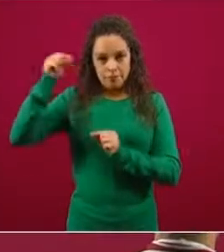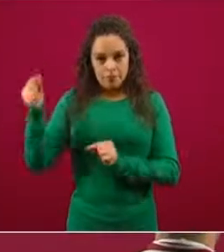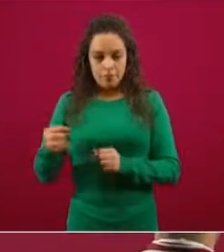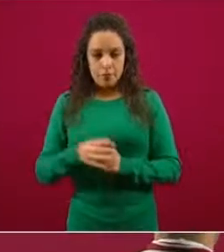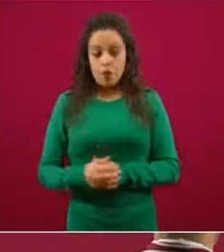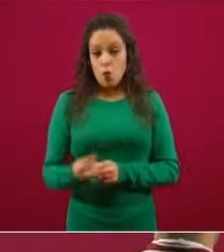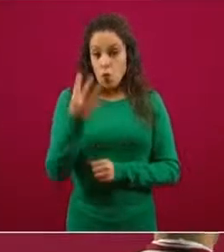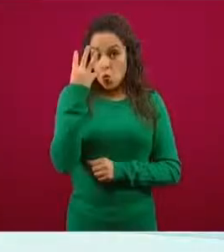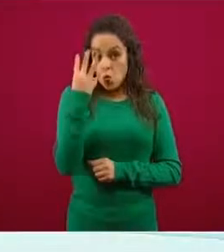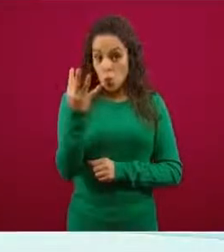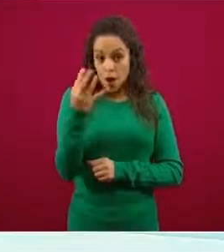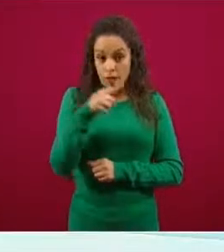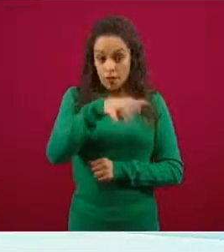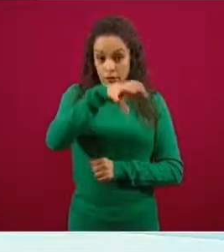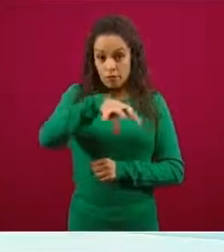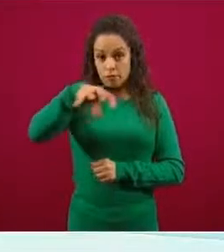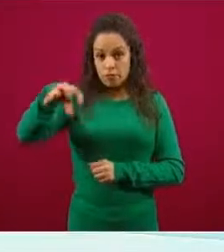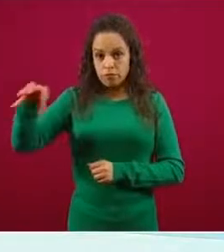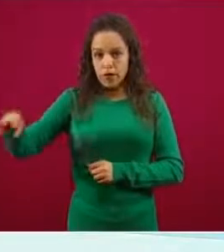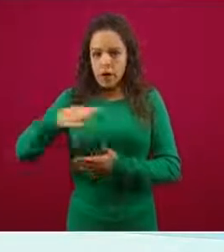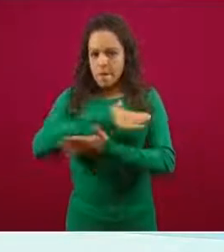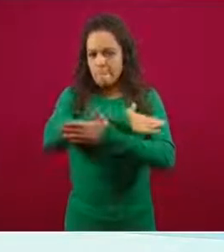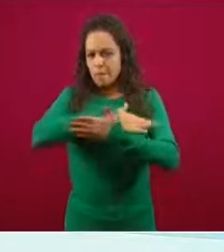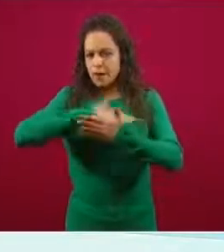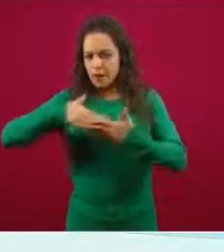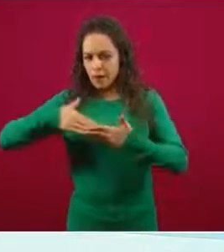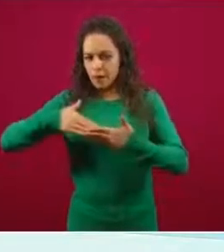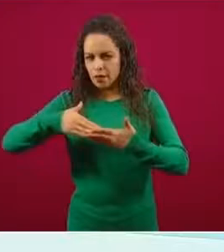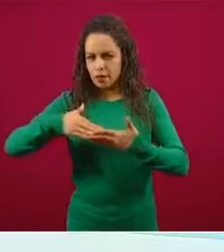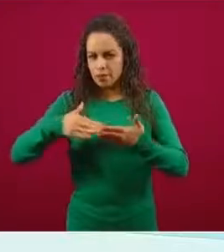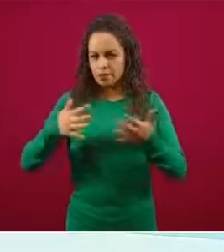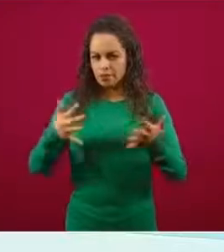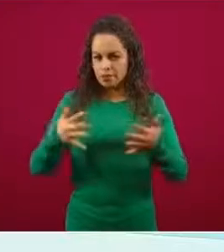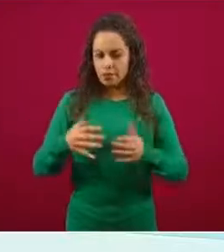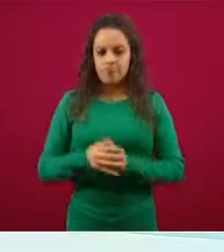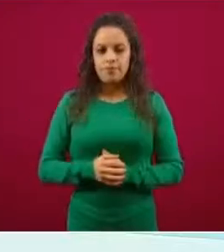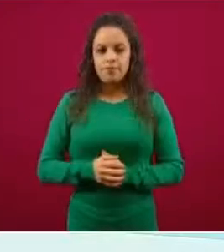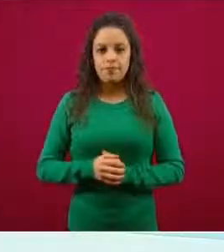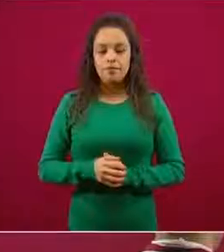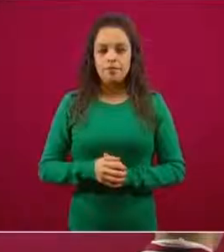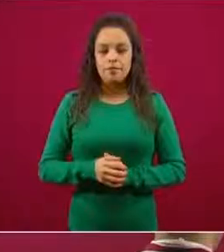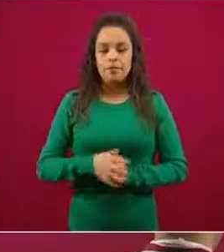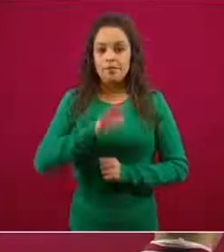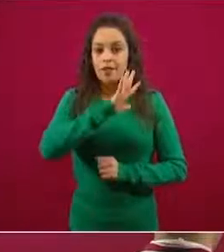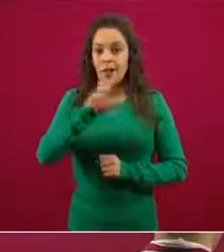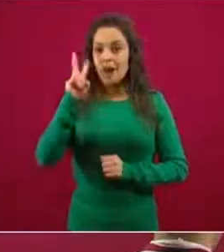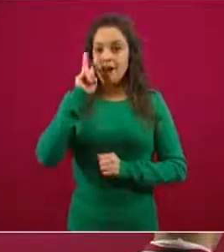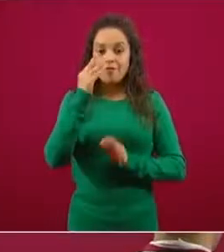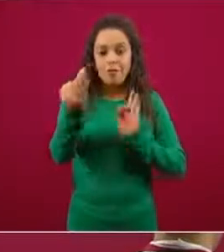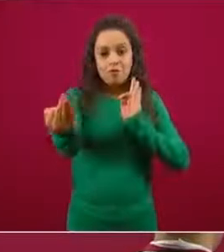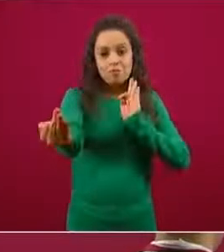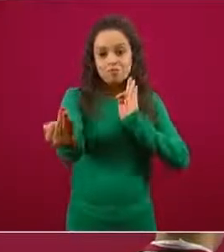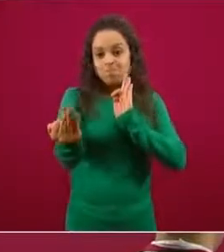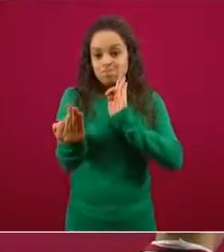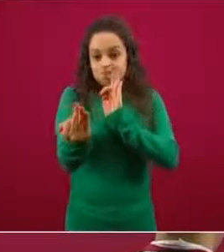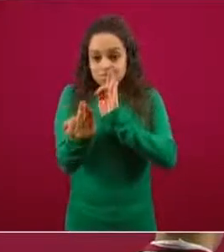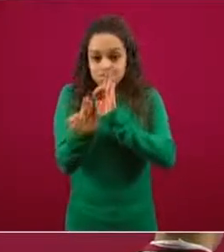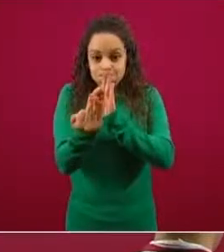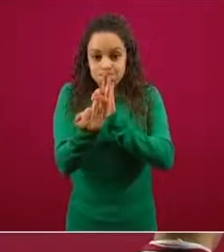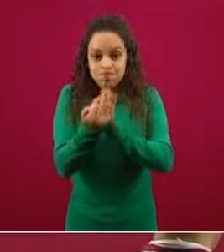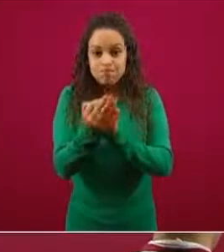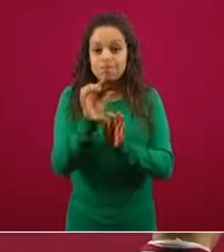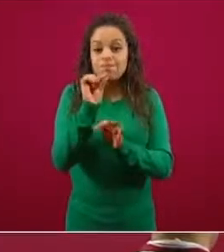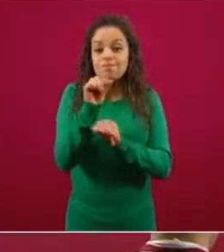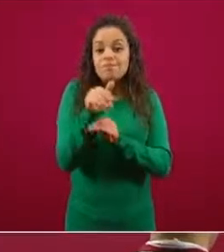medio, y esto quiere decir que ya se ve luz al final del túnel, por usar una expresión ilustrativa, ya hay esperanza